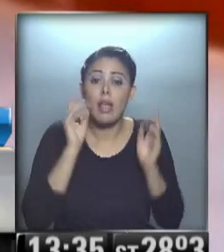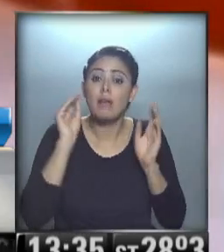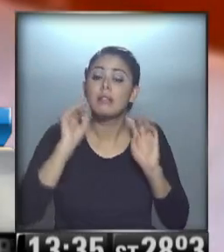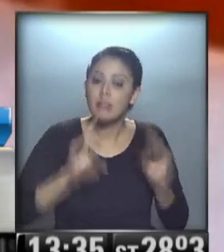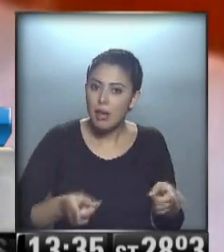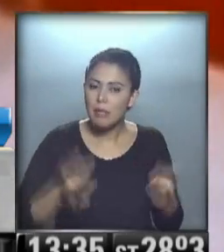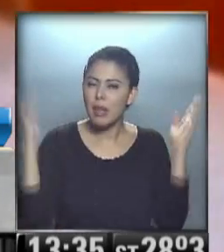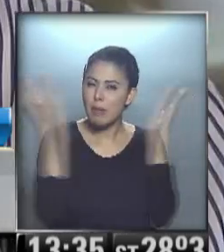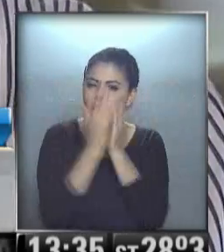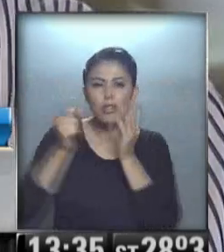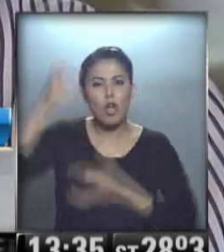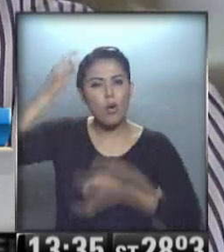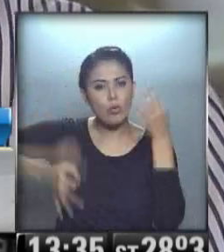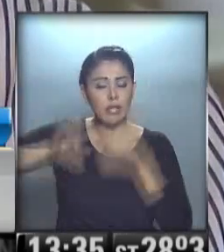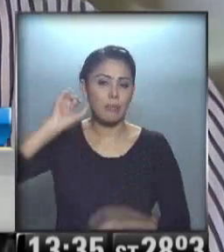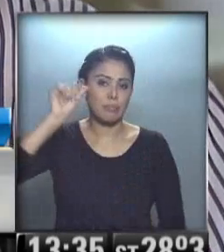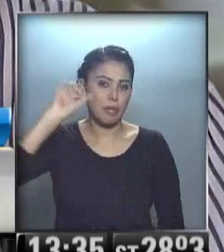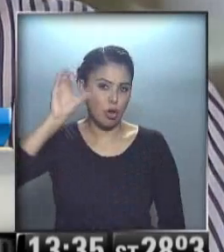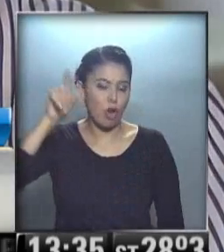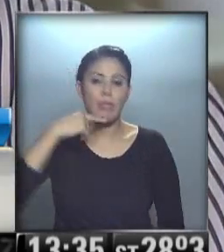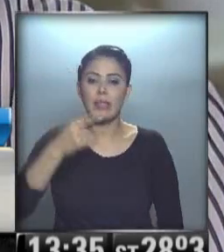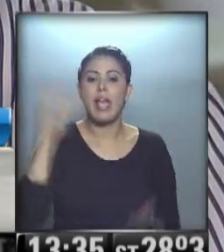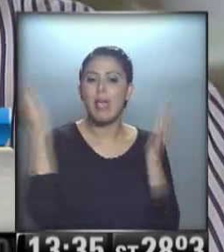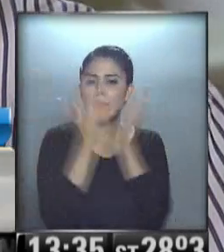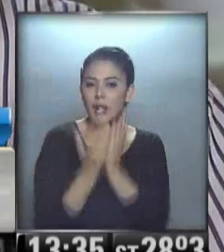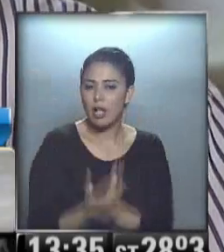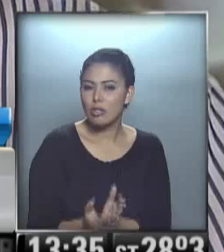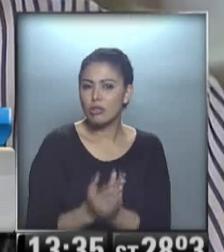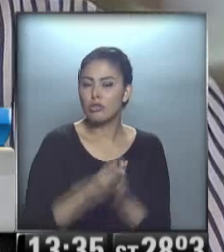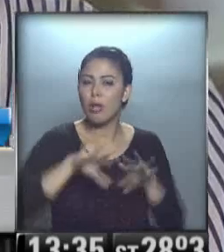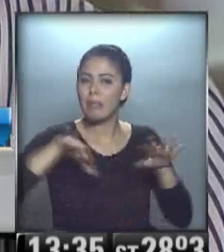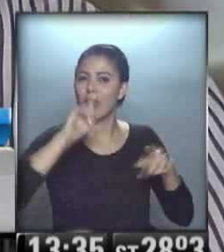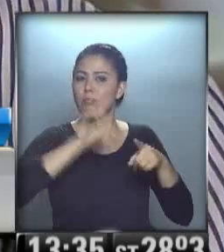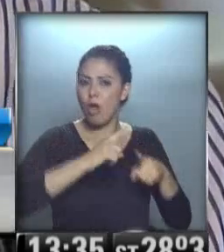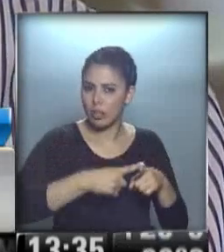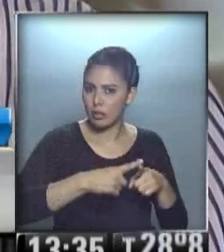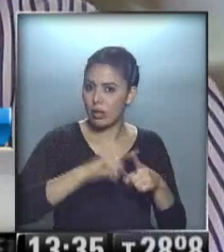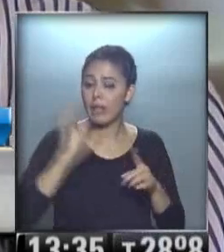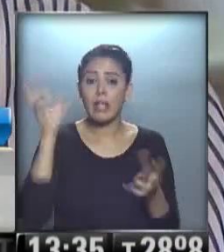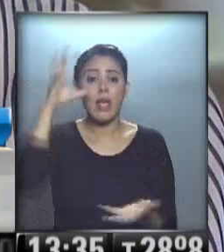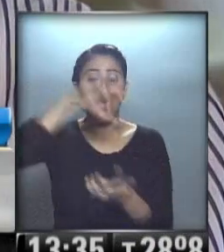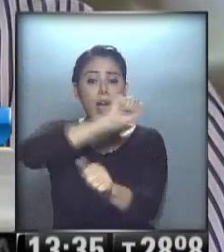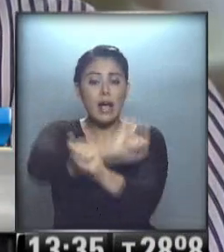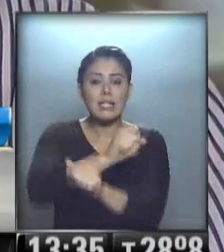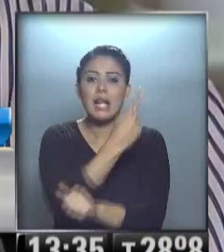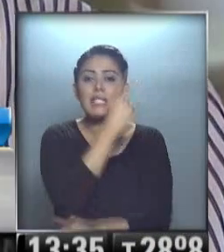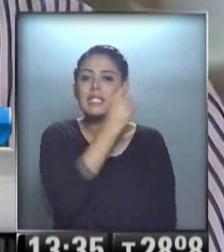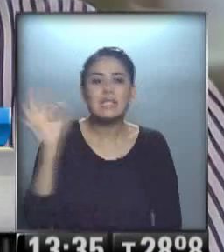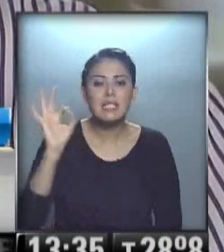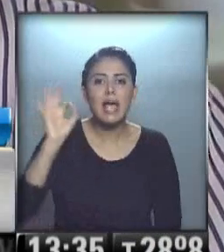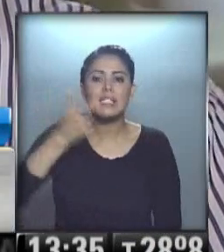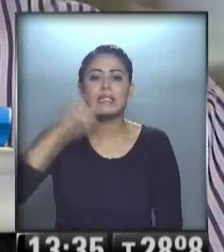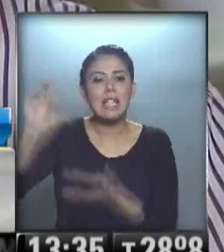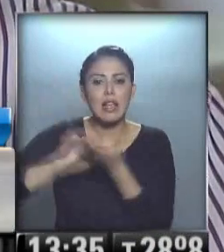clara investigación judicial que en Colombia se ha llamado las investigaciones de la parapolítica, que tienen en la cárcel a más de 100 senadores del